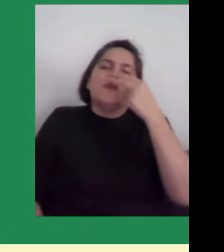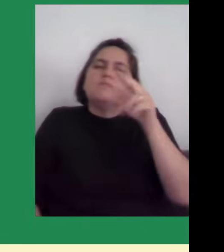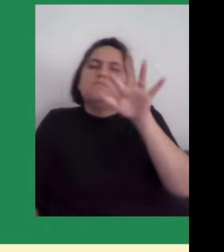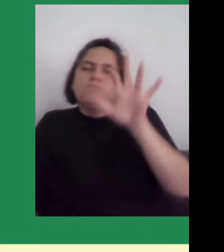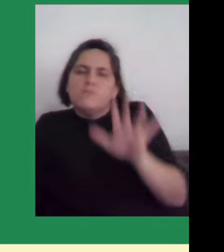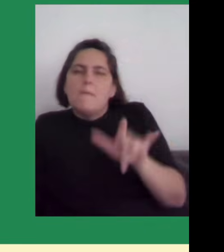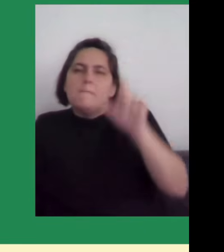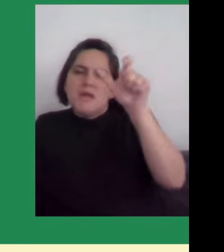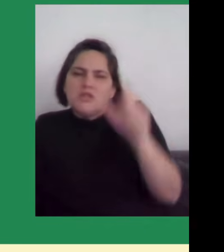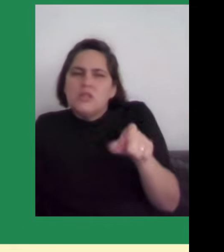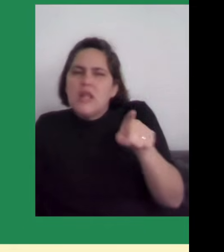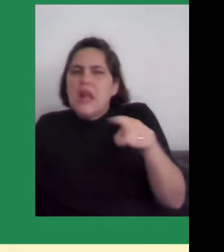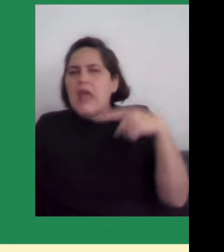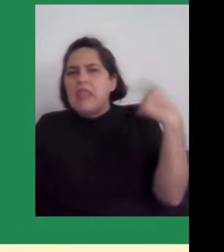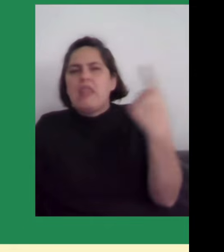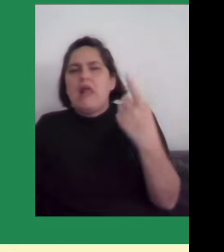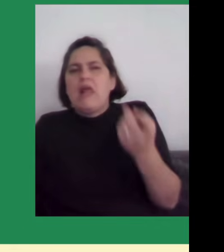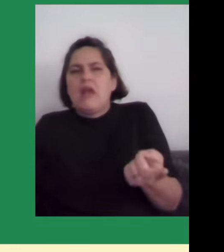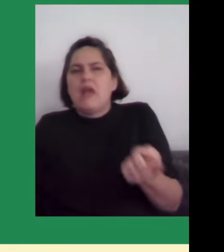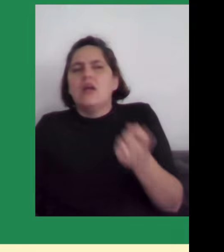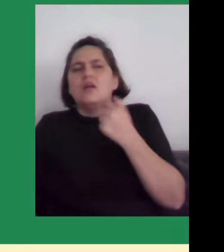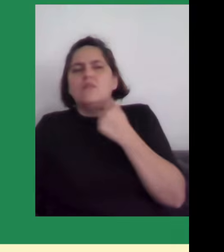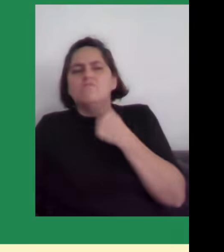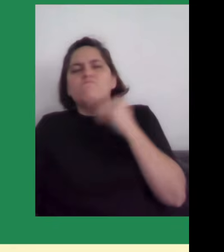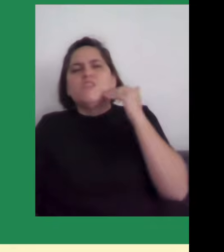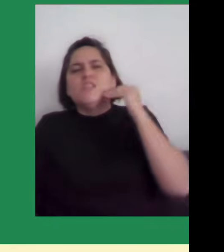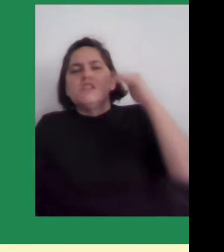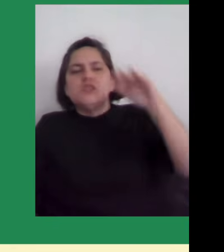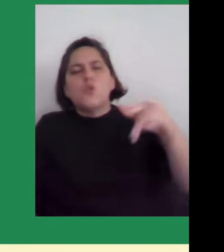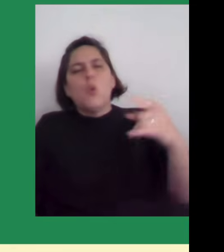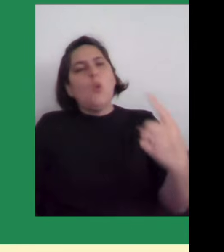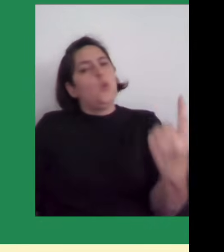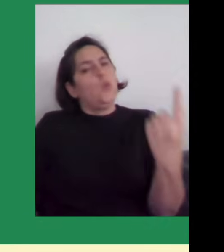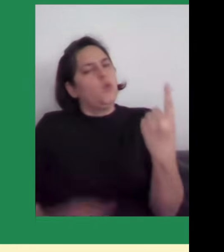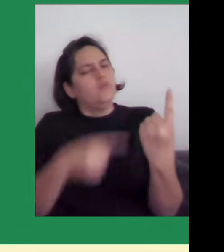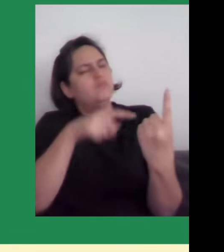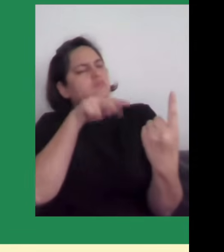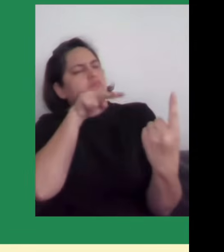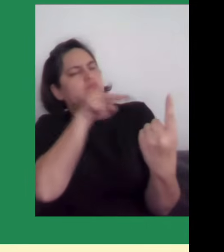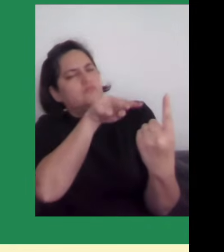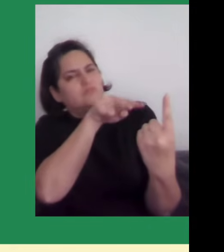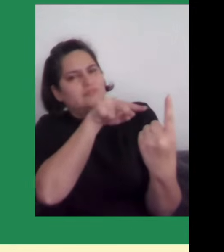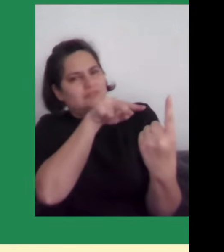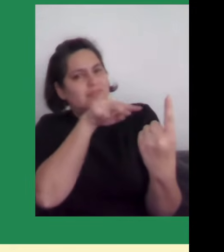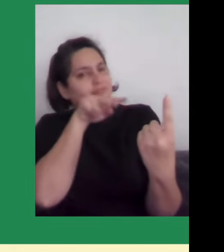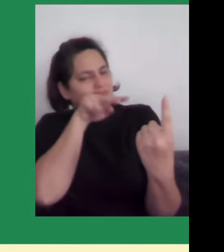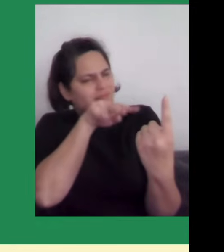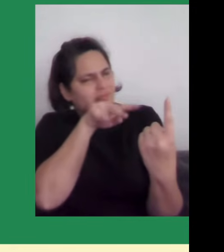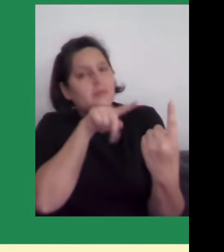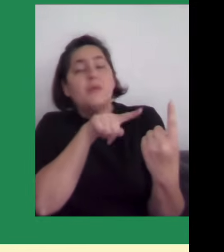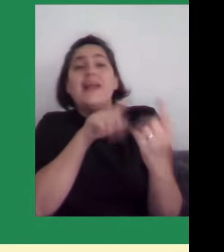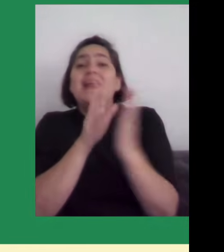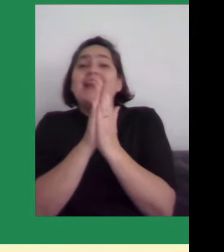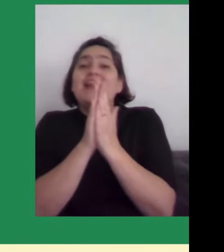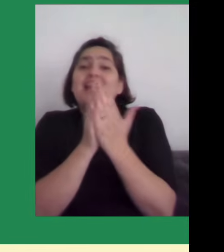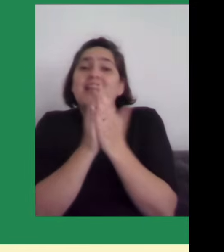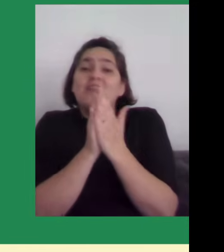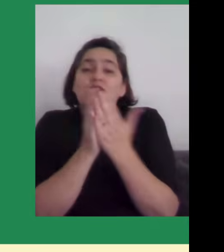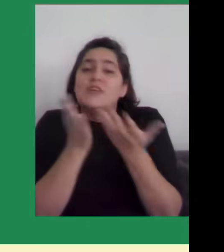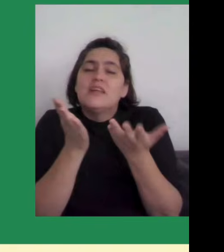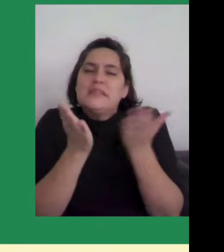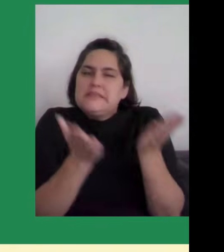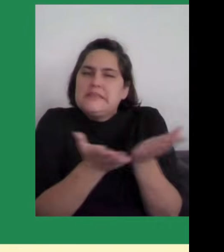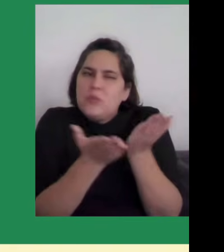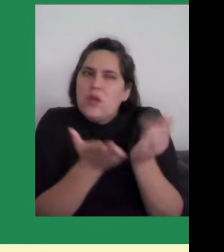yo en este niño, en esta niña, ya que estamos hablando nosotros de un libro de estimulación